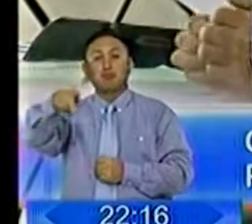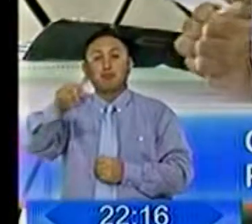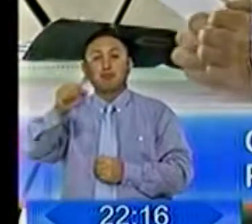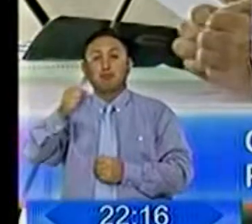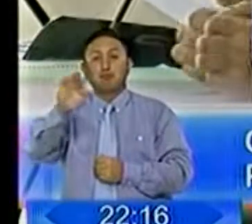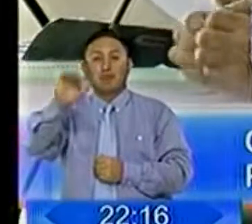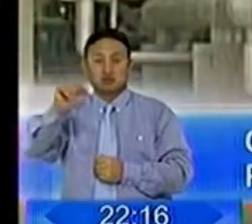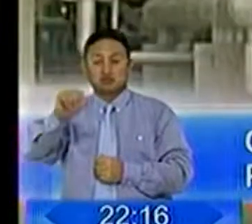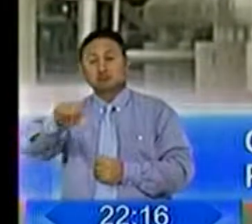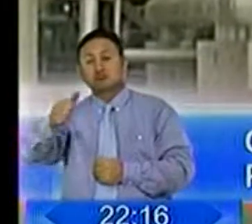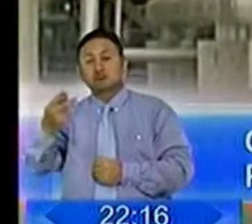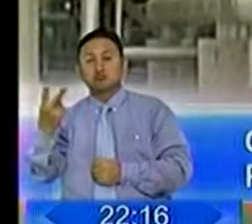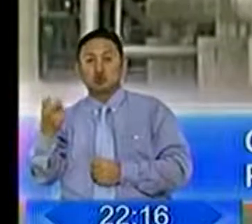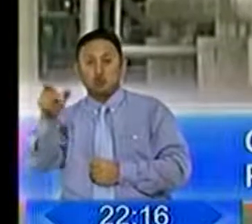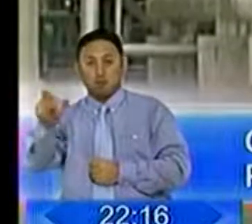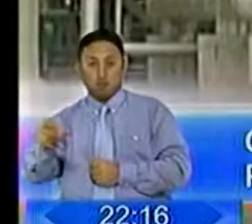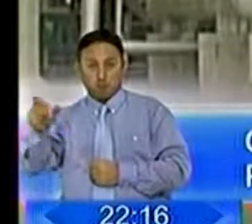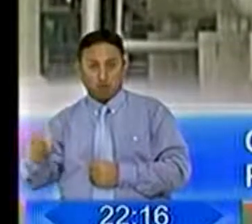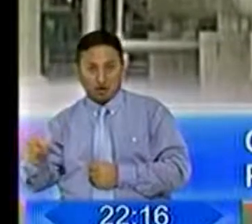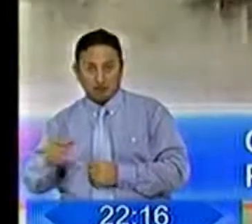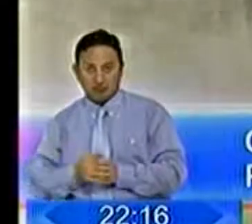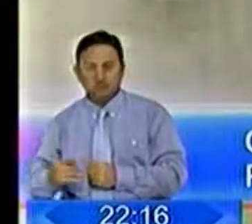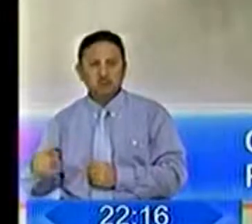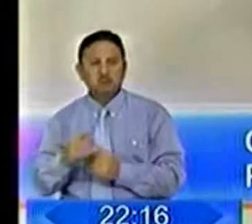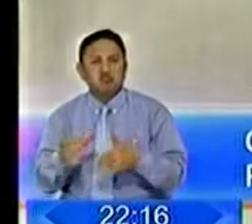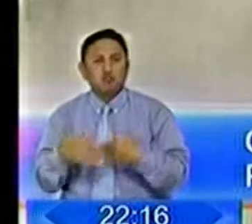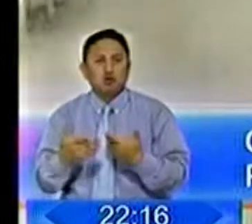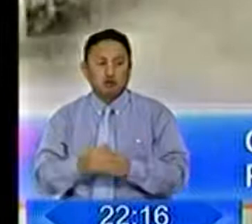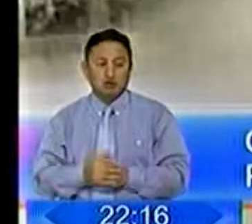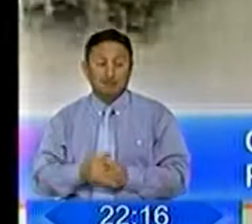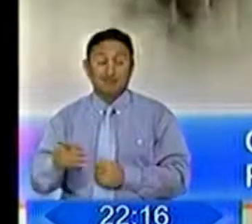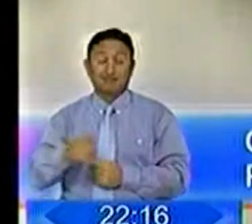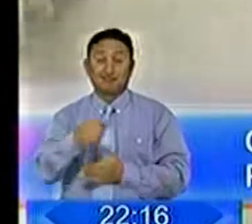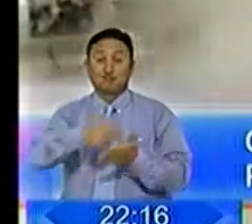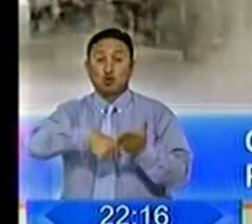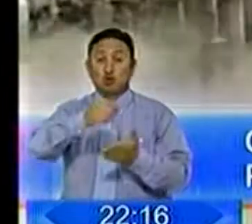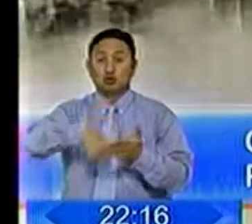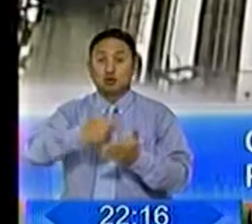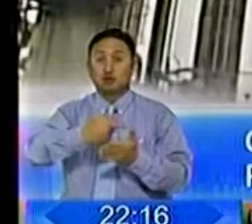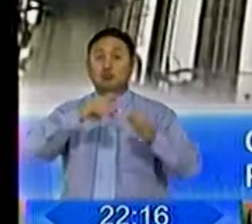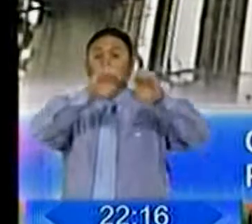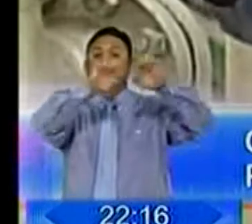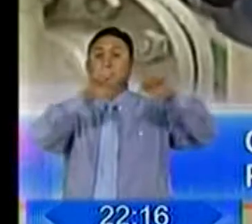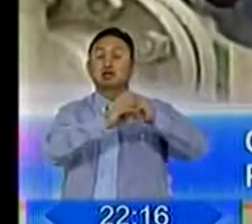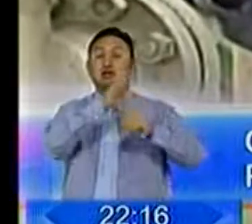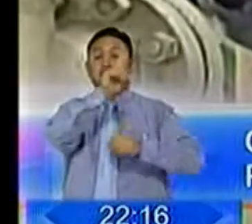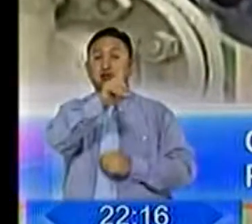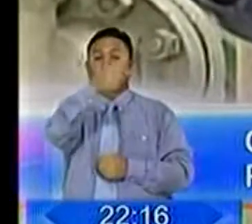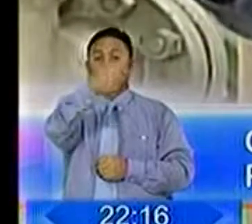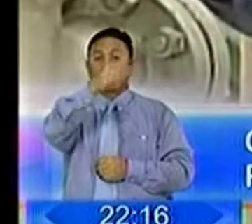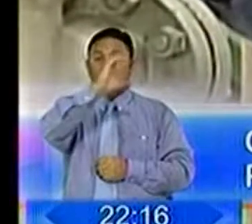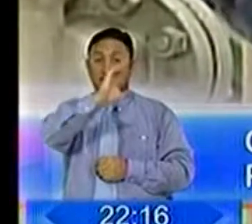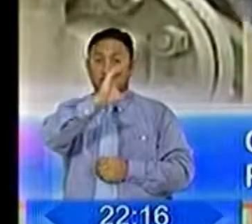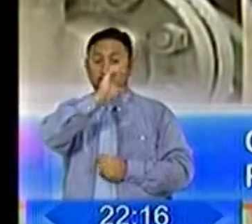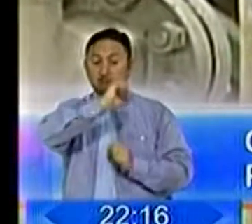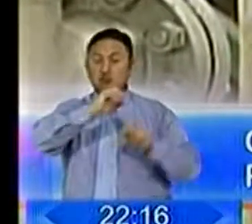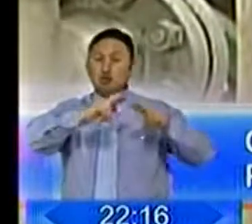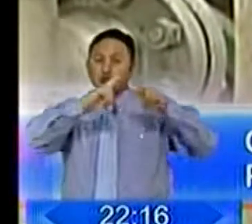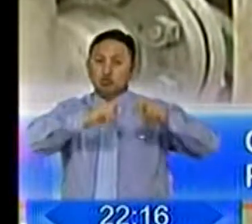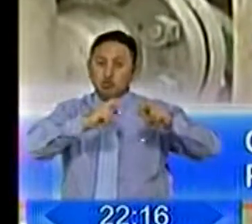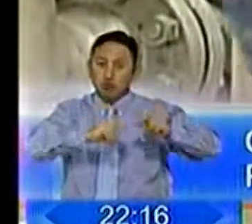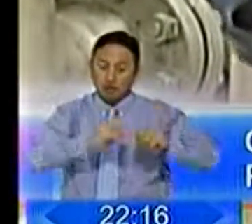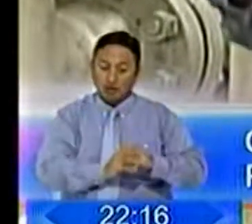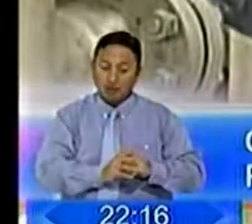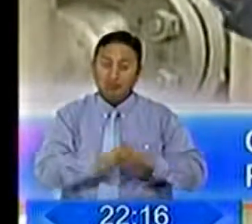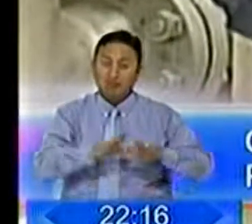12 personas, peculado que se habría cometido en la suscripción de un contrato con el consorcio DGC para la exploración y explotación